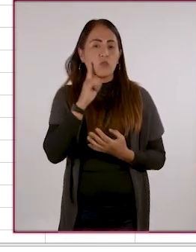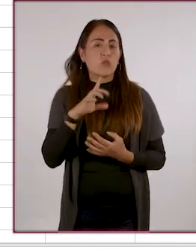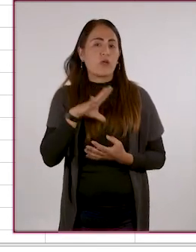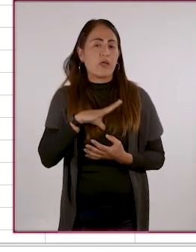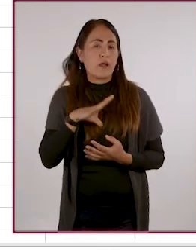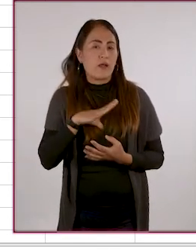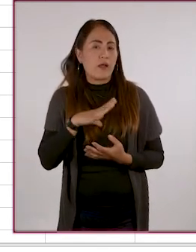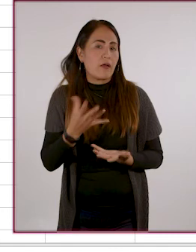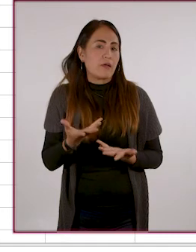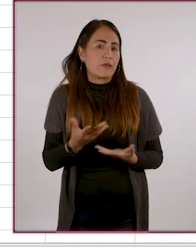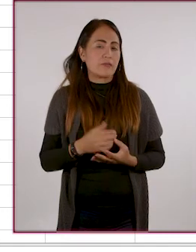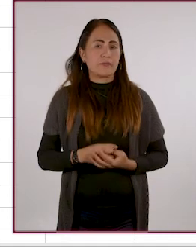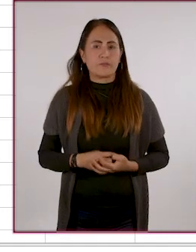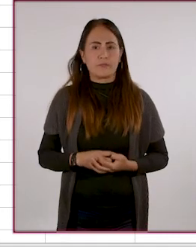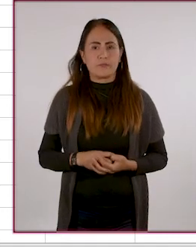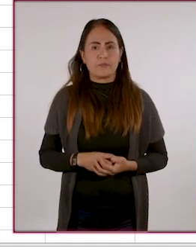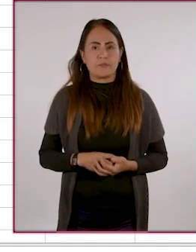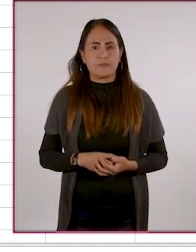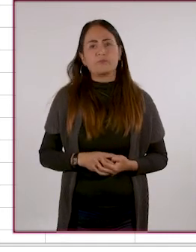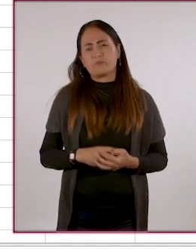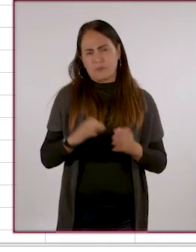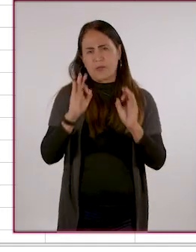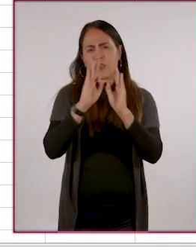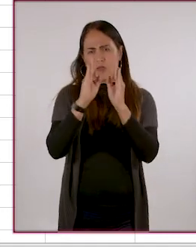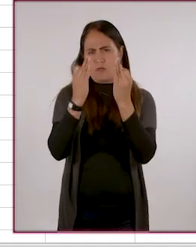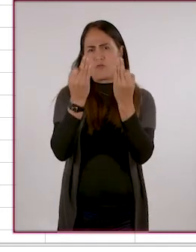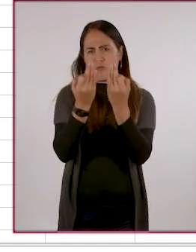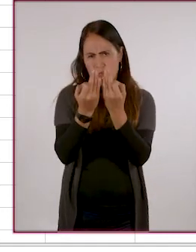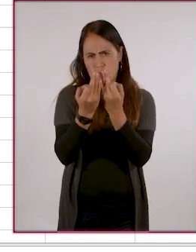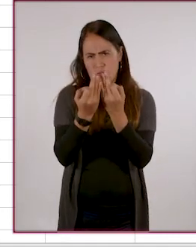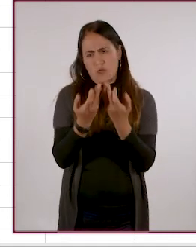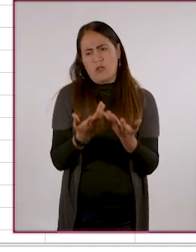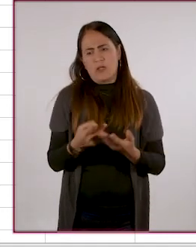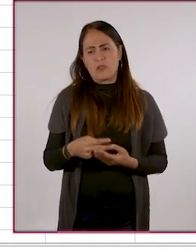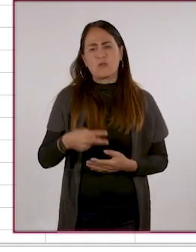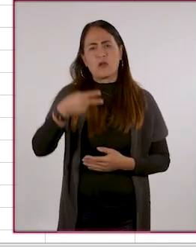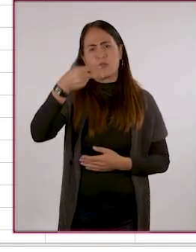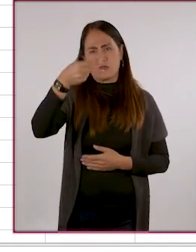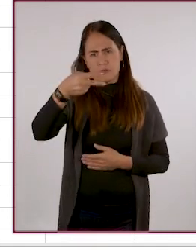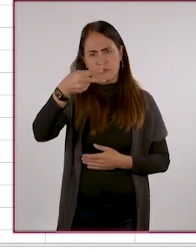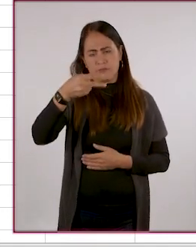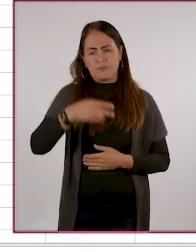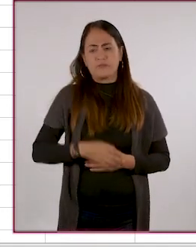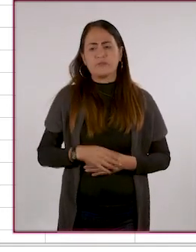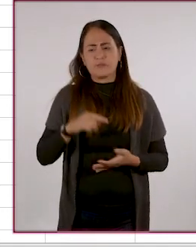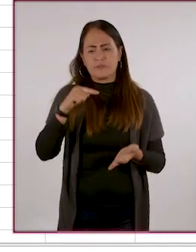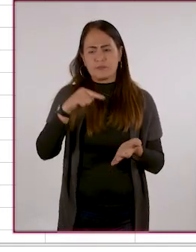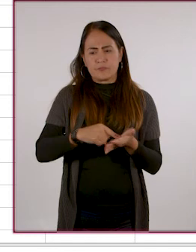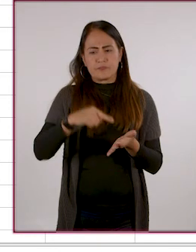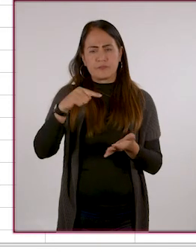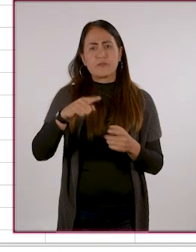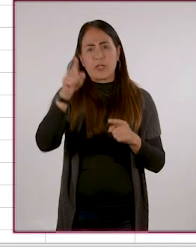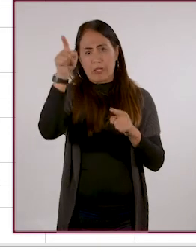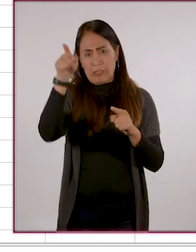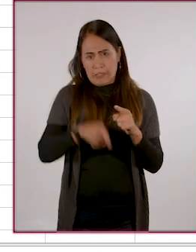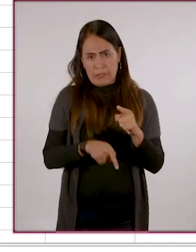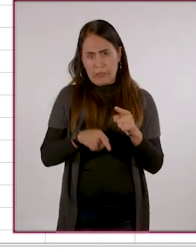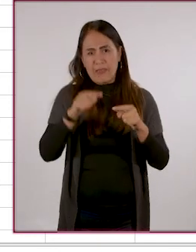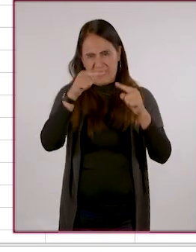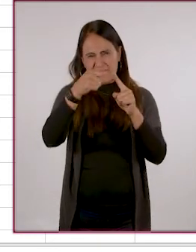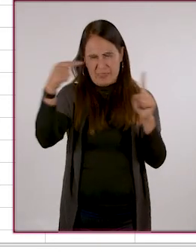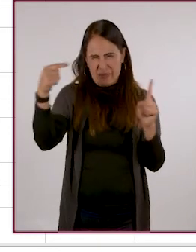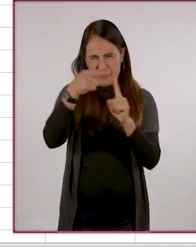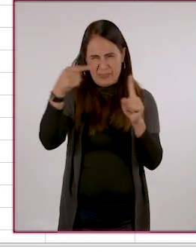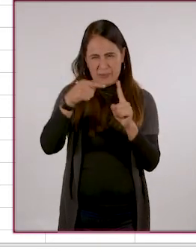personas de sexo femenino tenemos. Tenemos dos, vamos a hacerlo por función, entonces le vamos a dar entre y vamos a